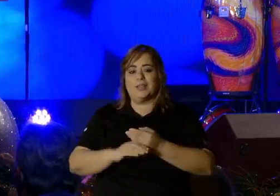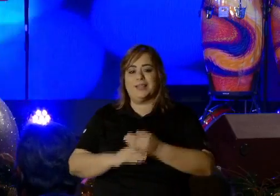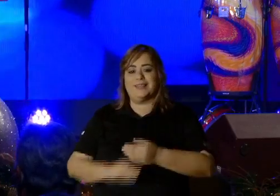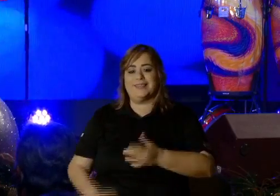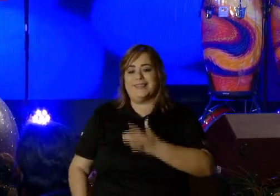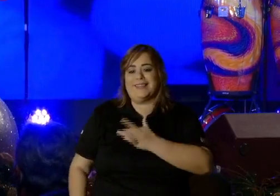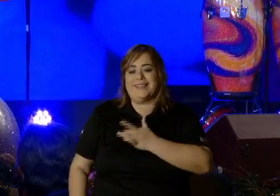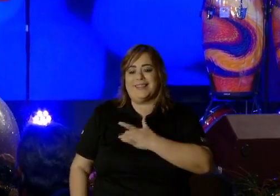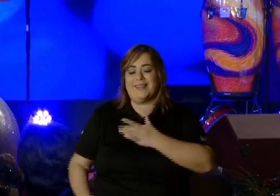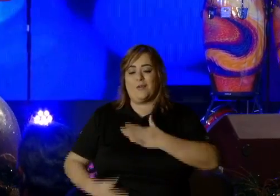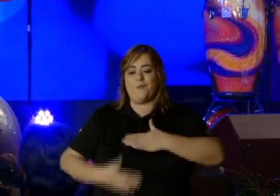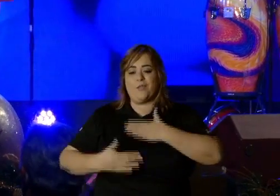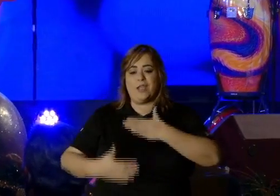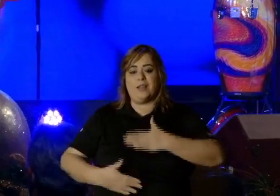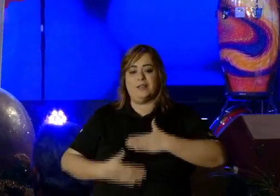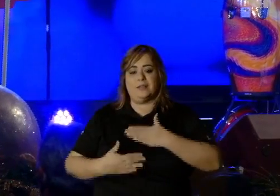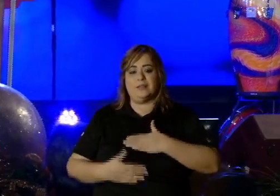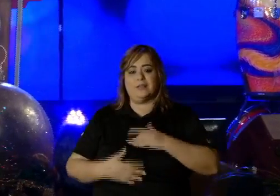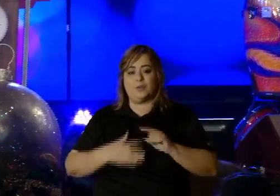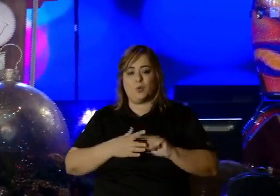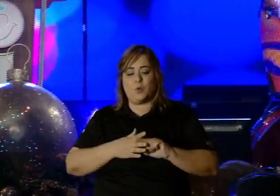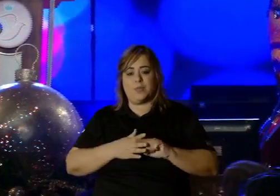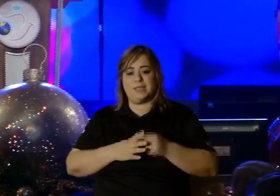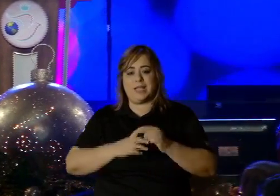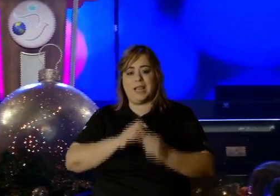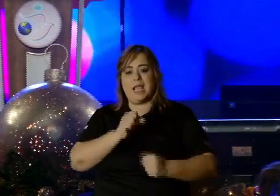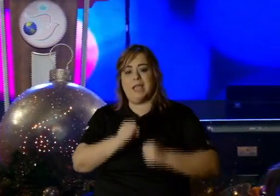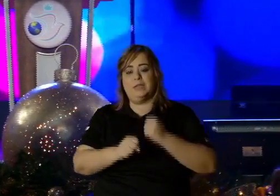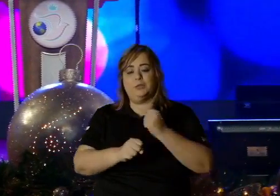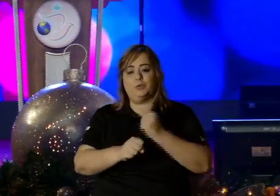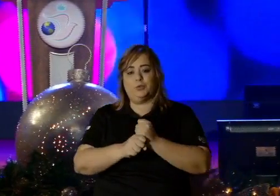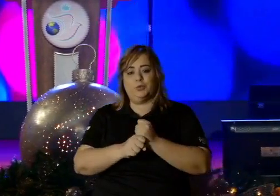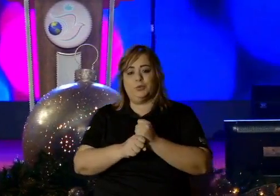¿verdad? Comenzando el año, cumplimiento.